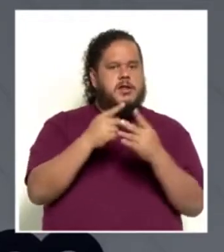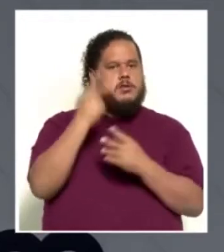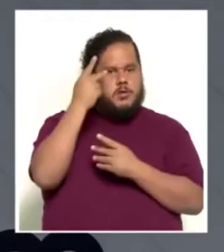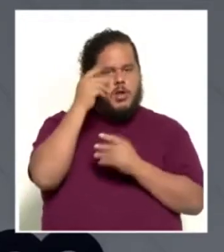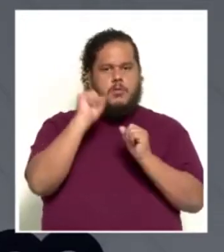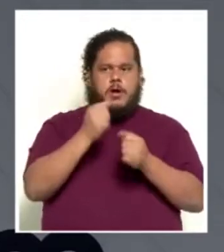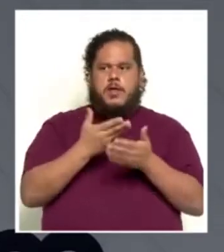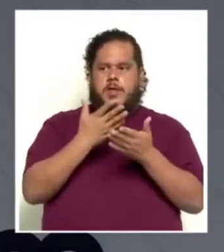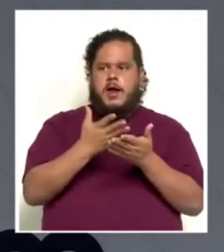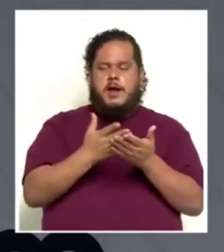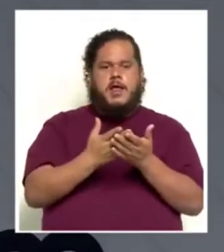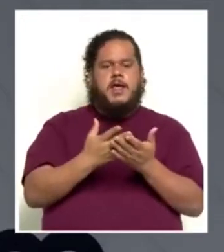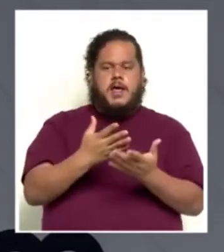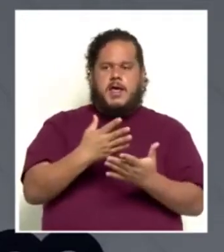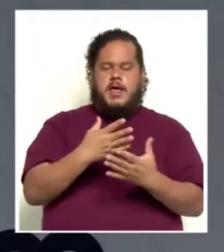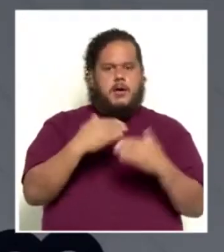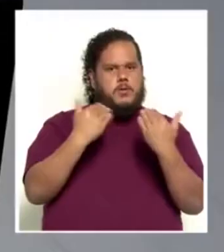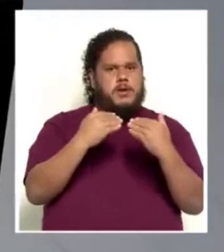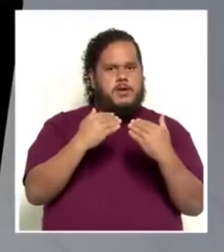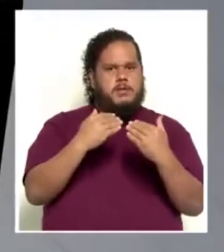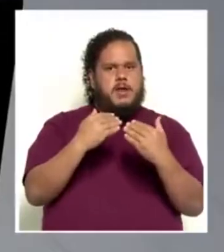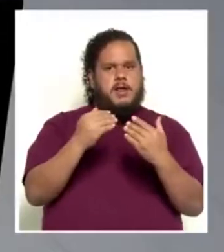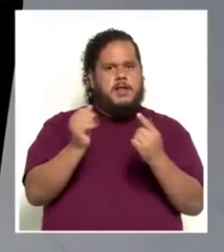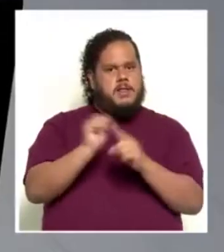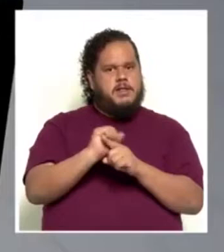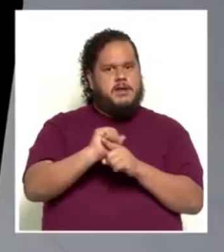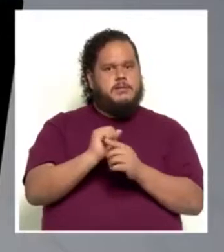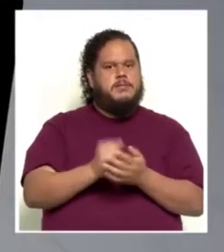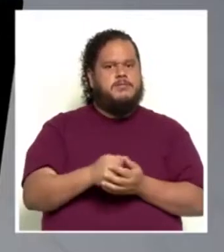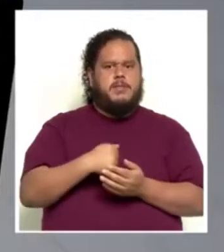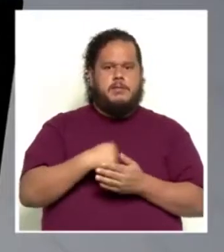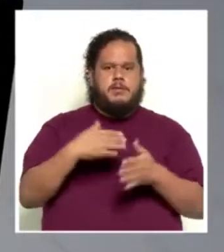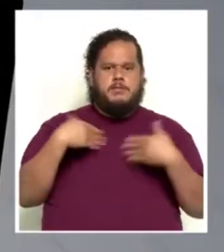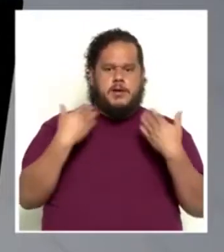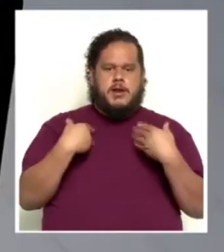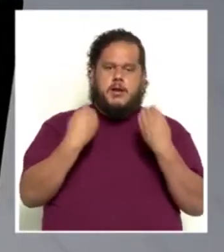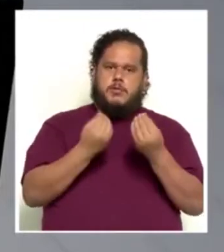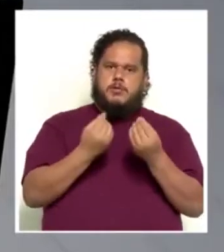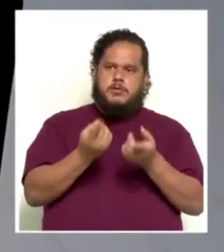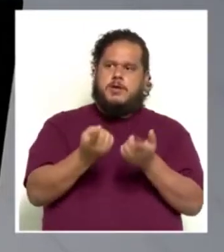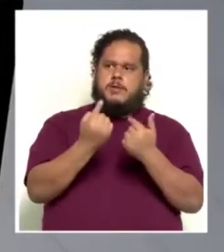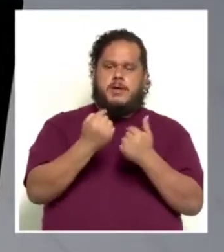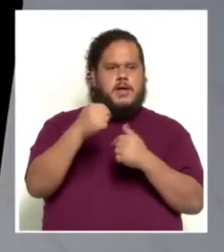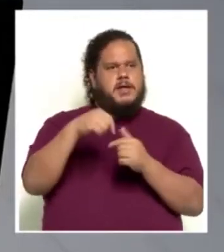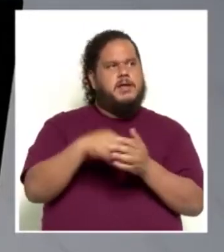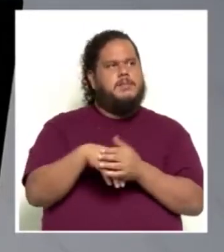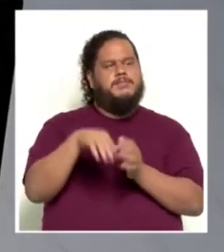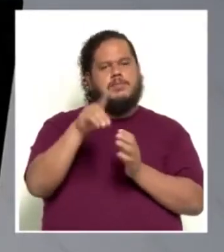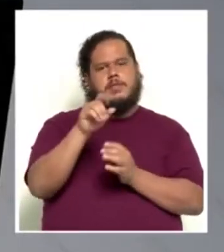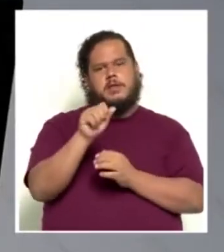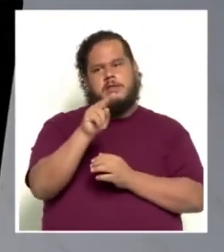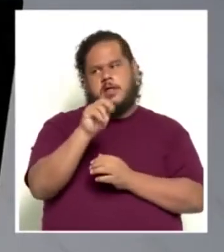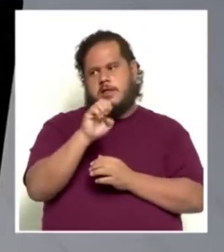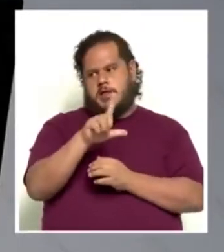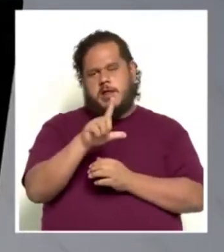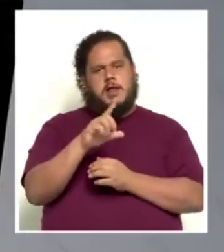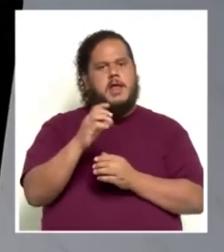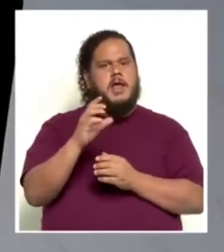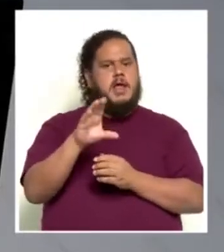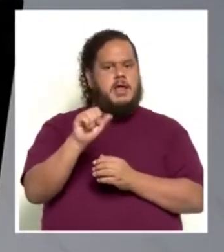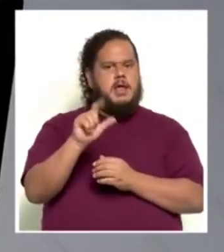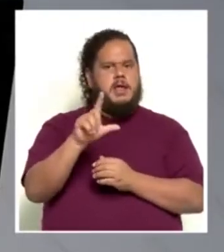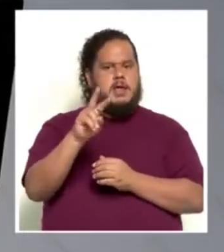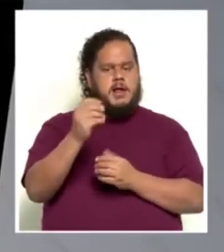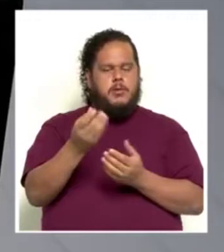importante nivel de entrabamiento. Me alegra muchísimo que esté con nosotros acá Daniel Calvo, que maneja mucho la